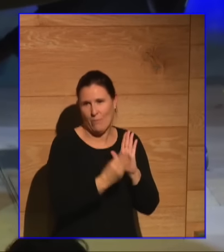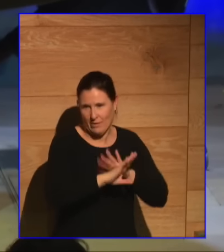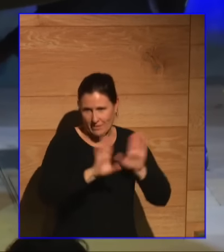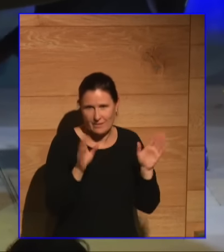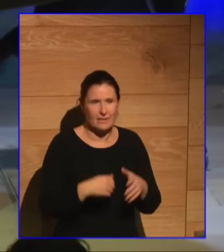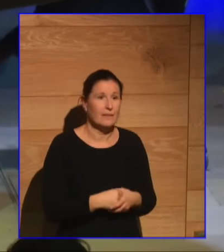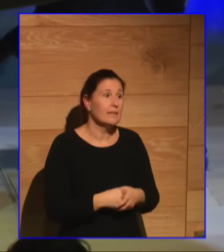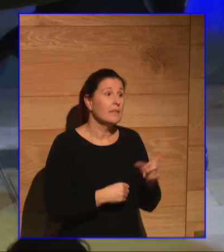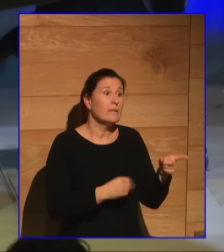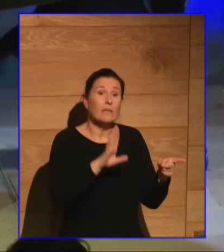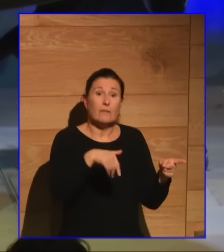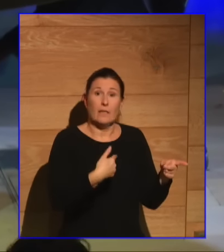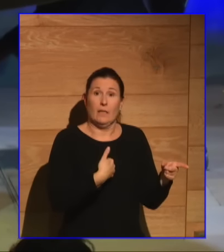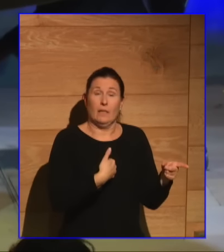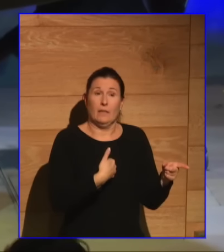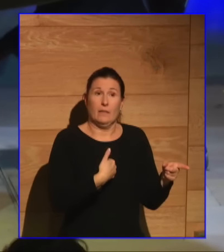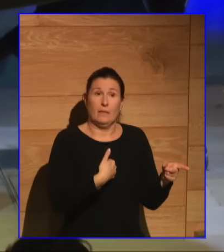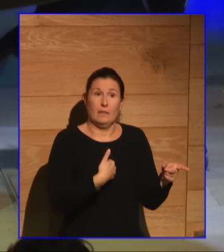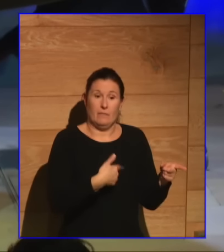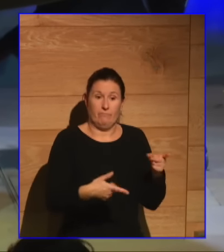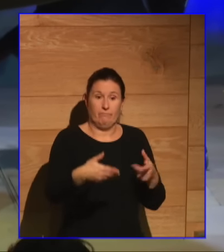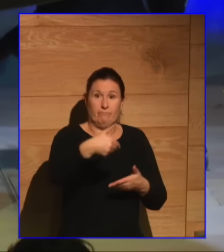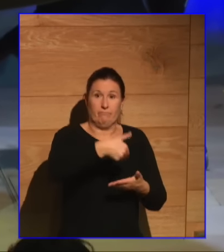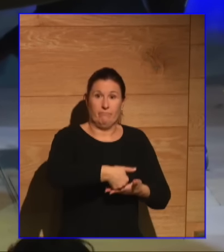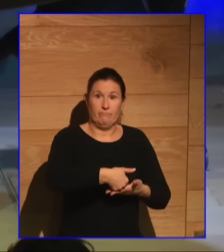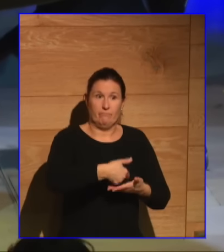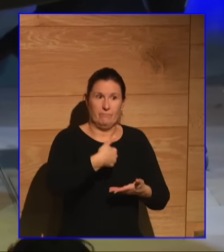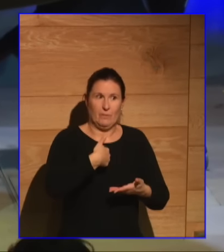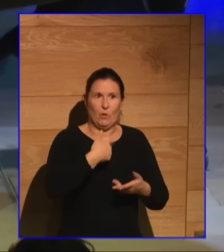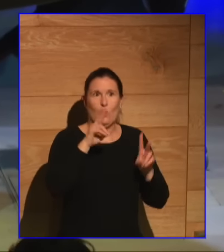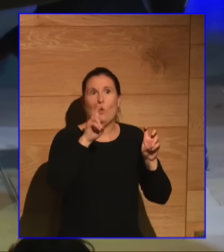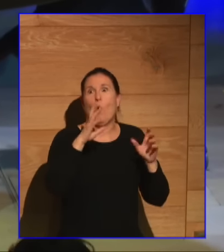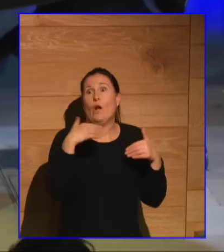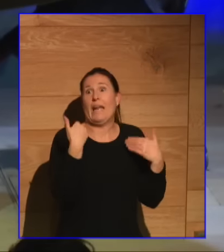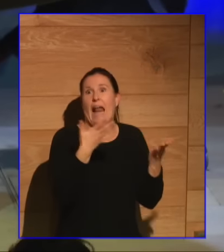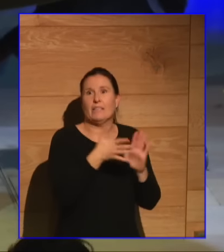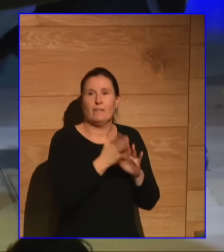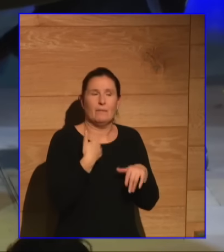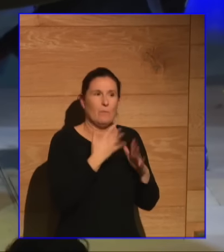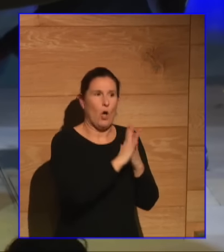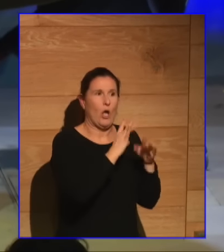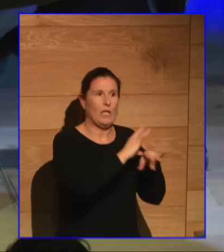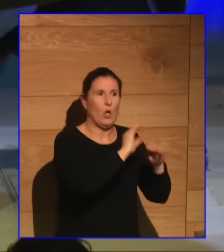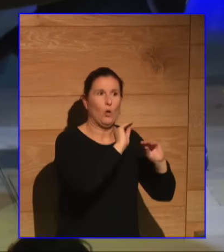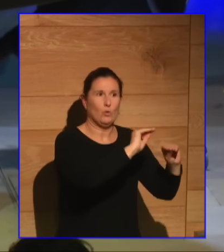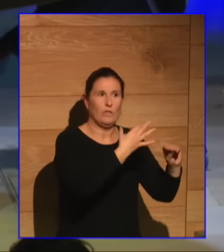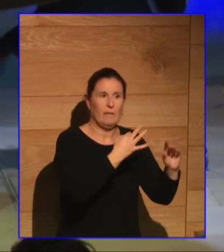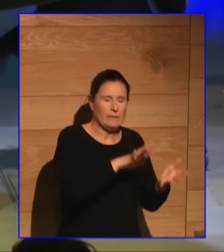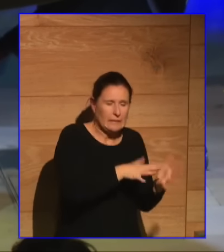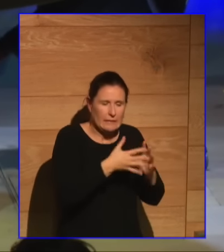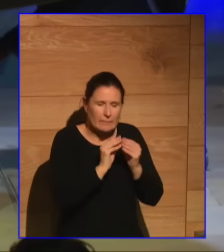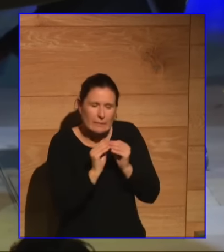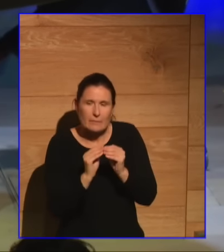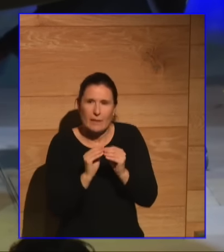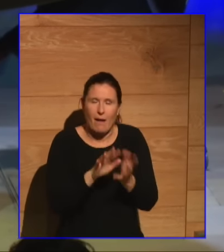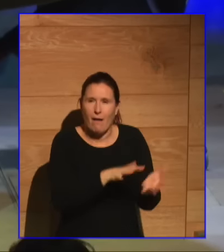Osienta también. De repente le cae encima este regalo, entre comillas. Tienes que reescribir el guión de Crichton para que esto lo podamos hacer. Pero te